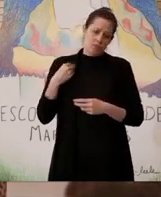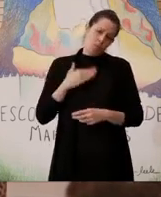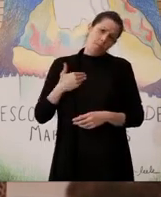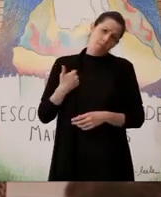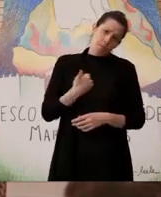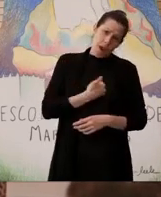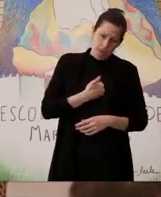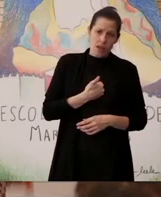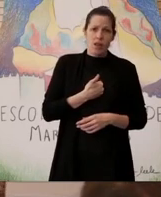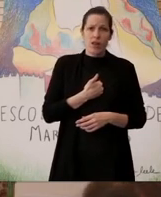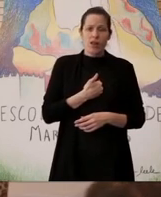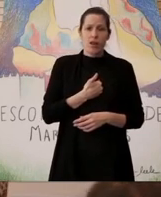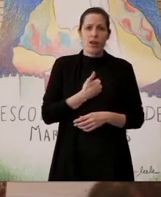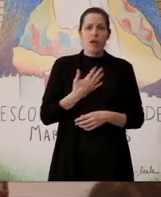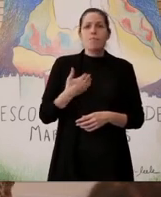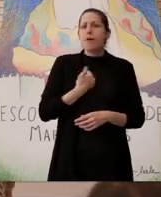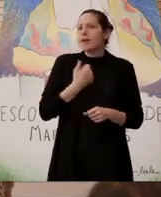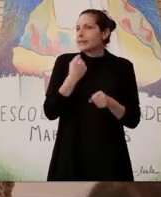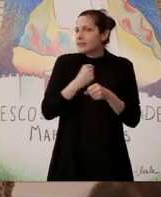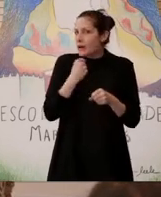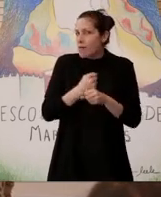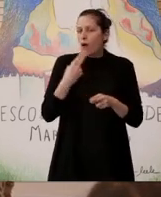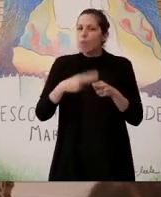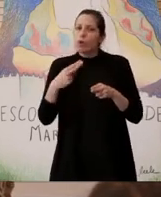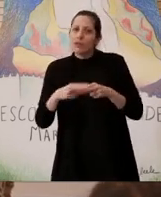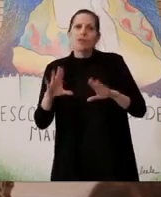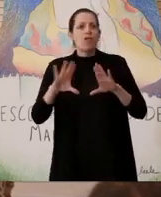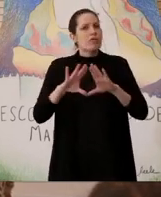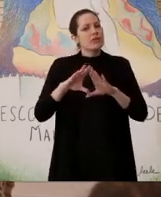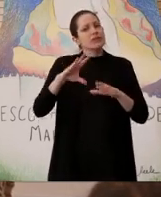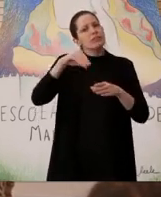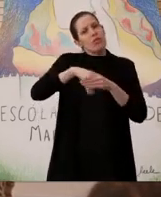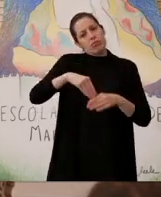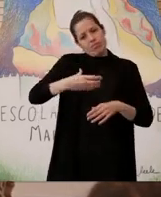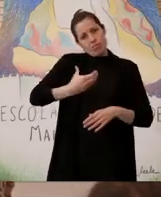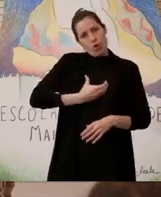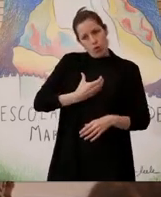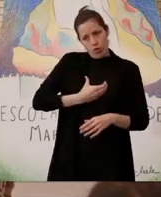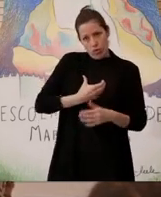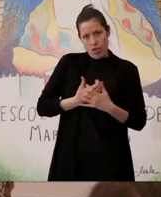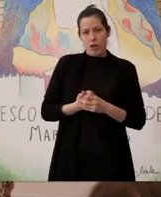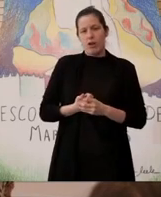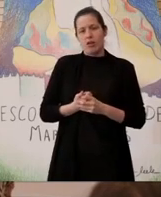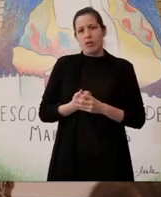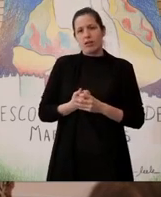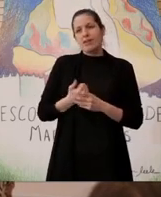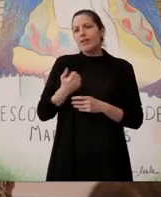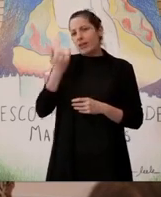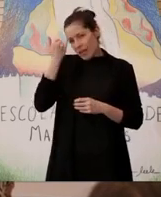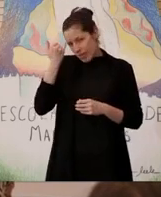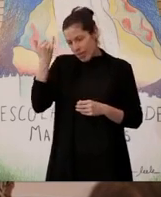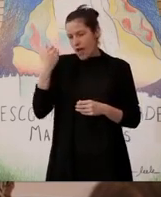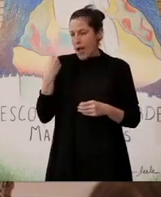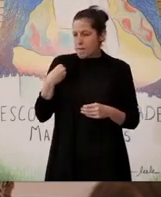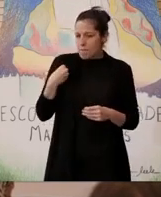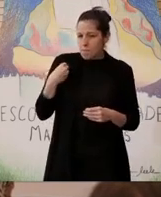lo que somos digamos o traballo político feminista no ha ido local esta idea doblo local no como todas las loitas